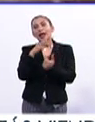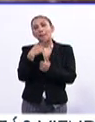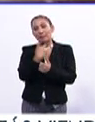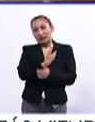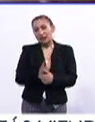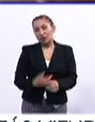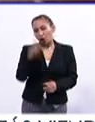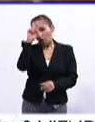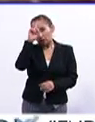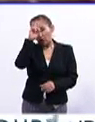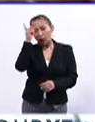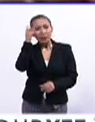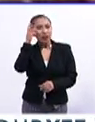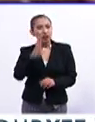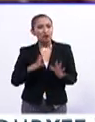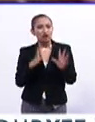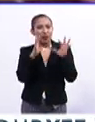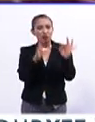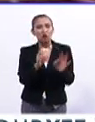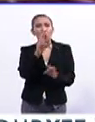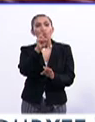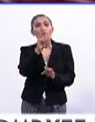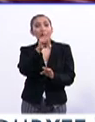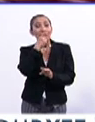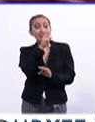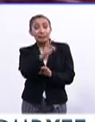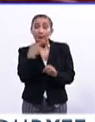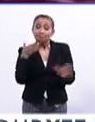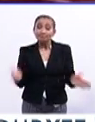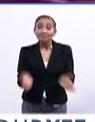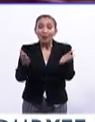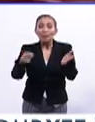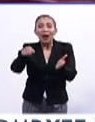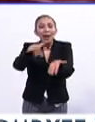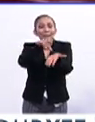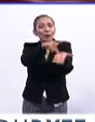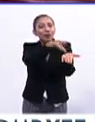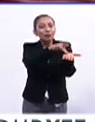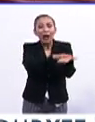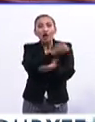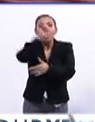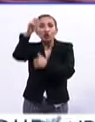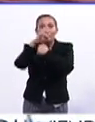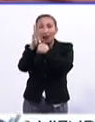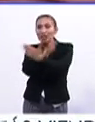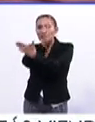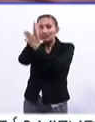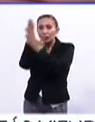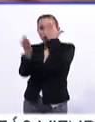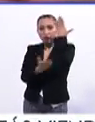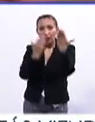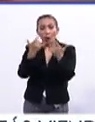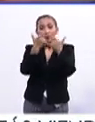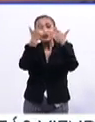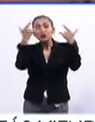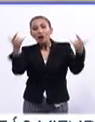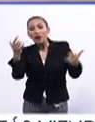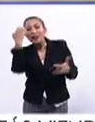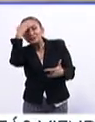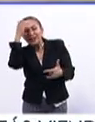presidente del consejo directivo de fundación unam resaltó que la principal motivación para apoyar distancias en el extranjero es modificar historias de vida